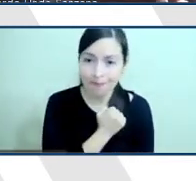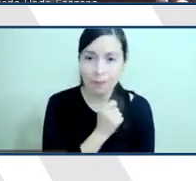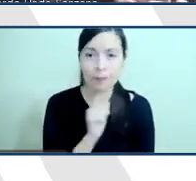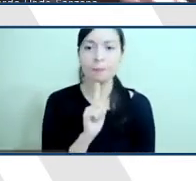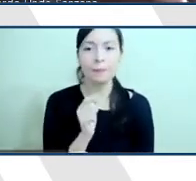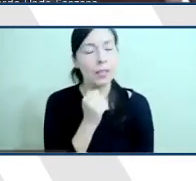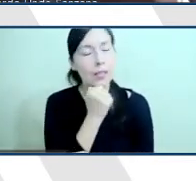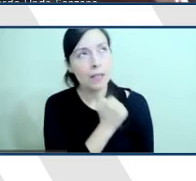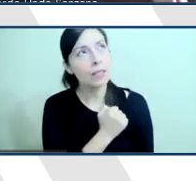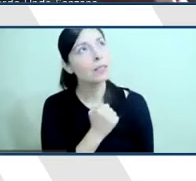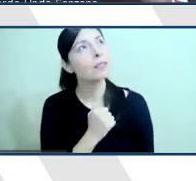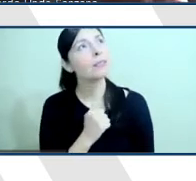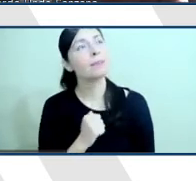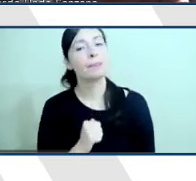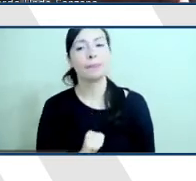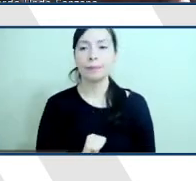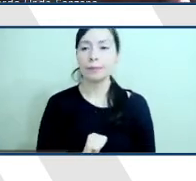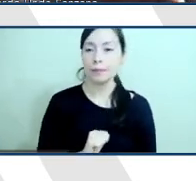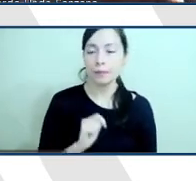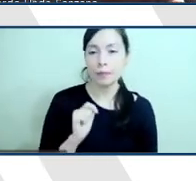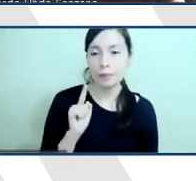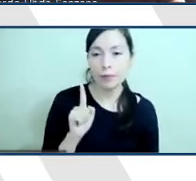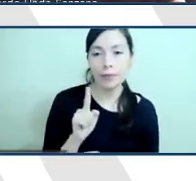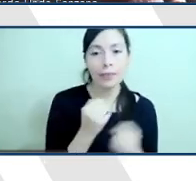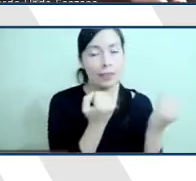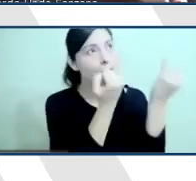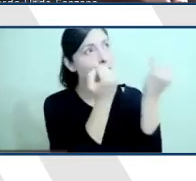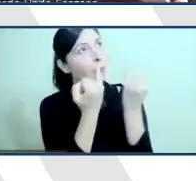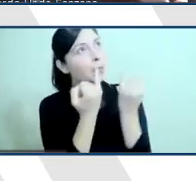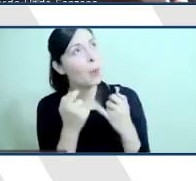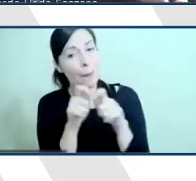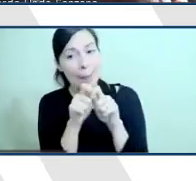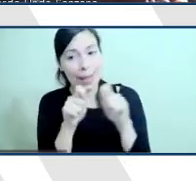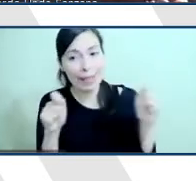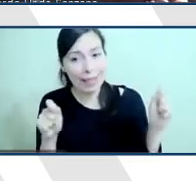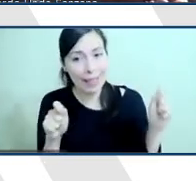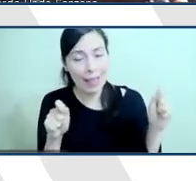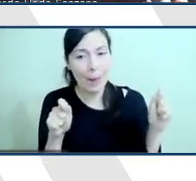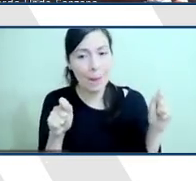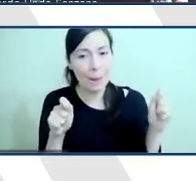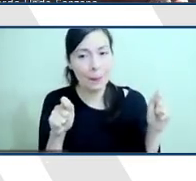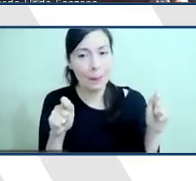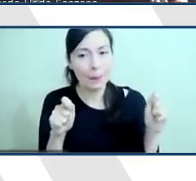no reflejaran sus prejuicios, sino lo que en realidad se estaba midiendo.